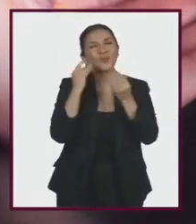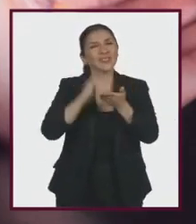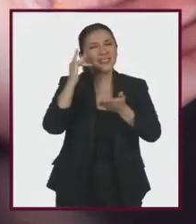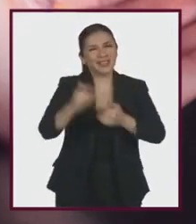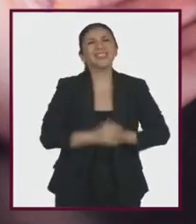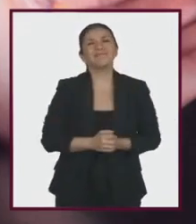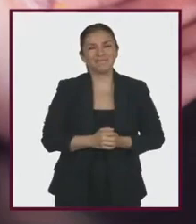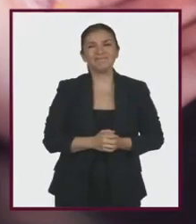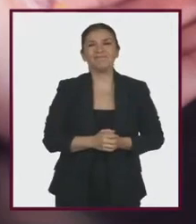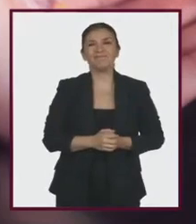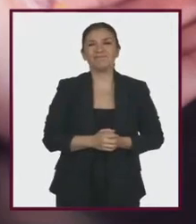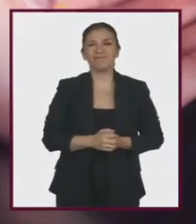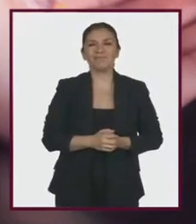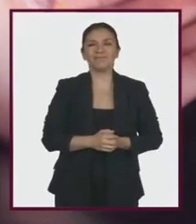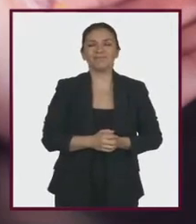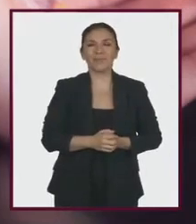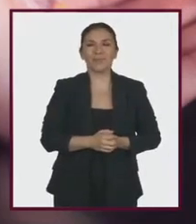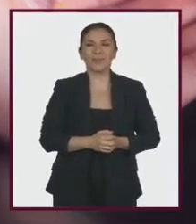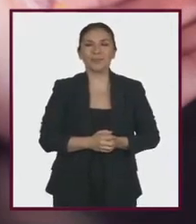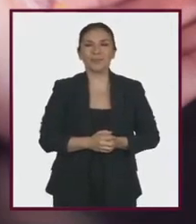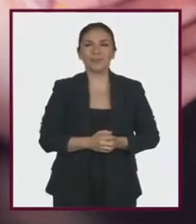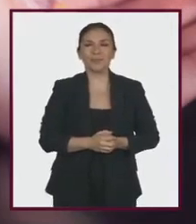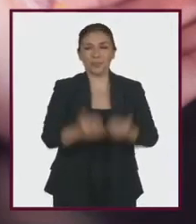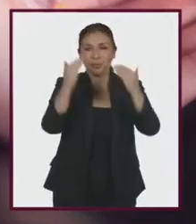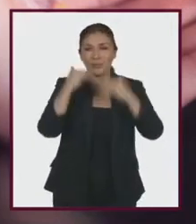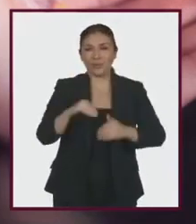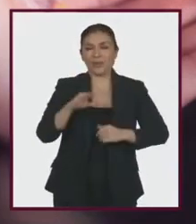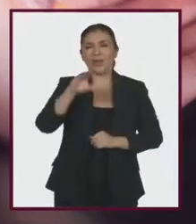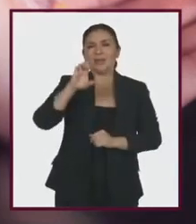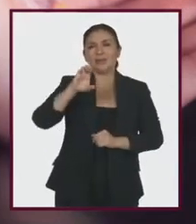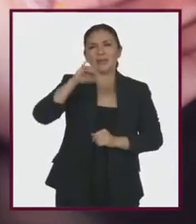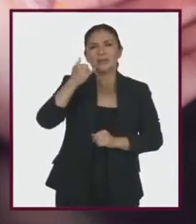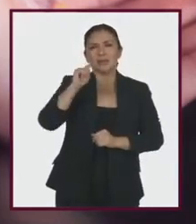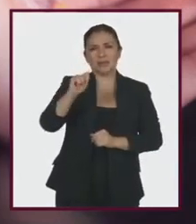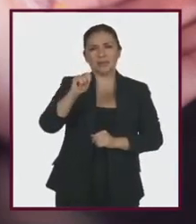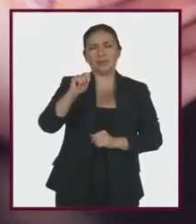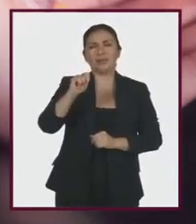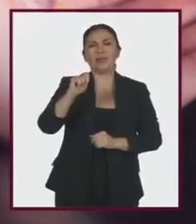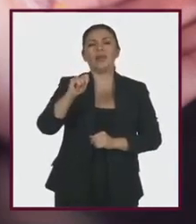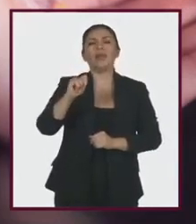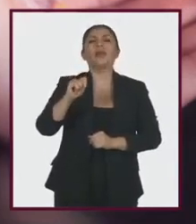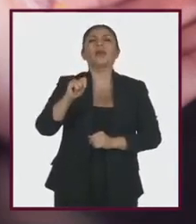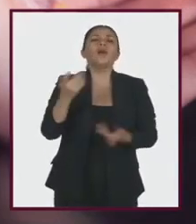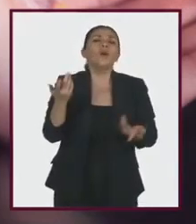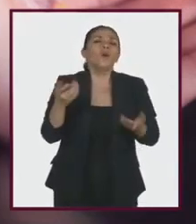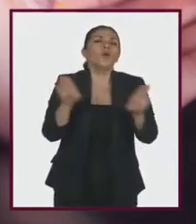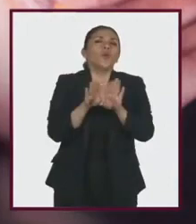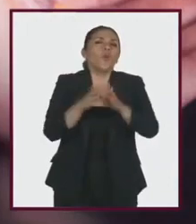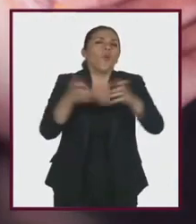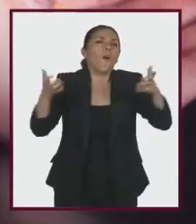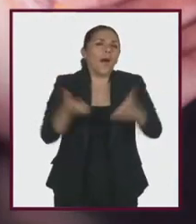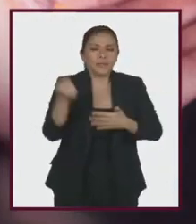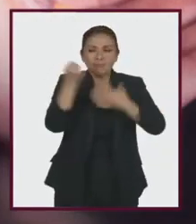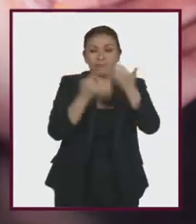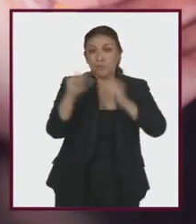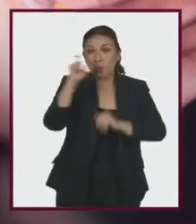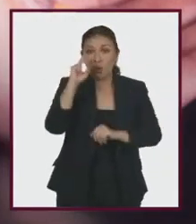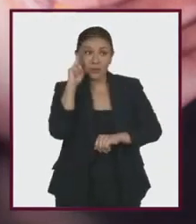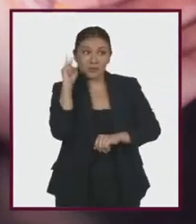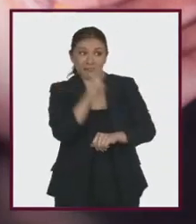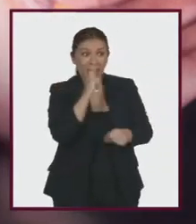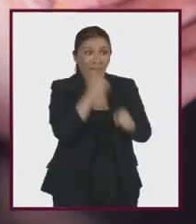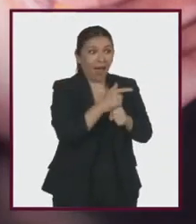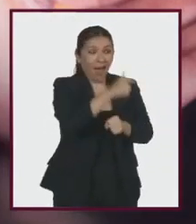Liz Turquesa. Cecit Ser Río, ¿cuáles son los pasos a seguir, doctora, cuando se detecta un caso de